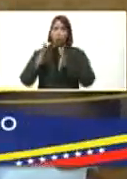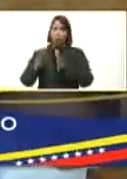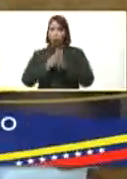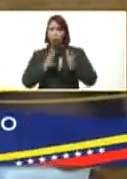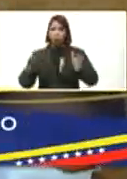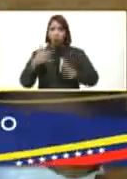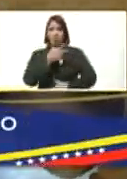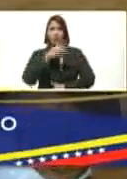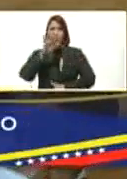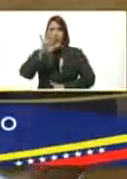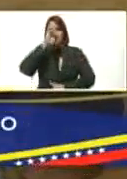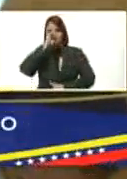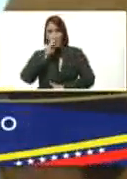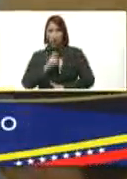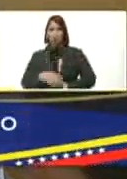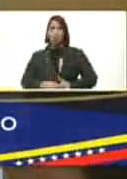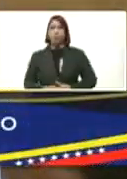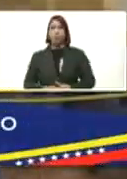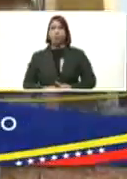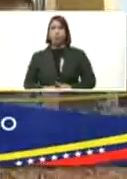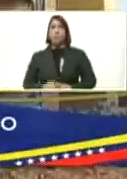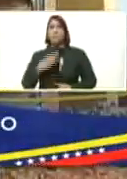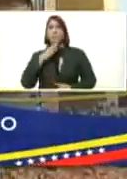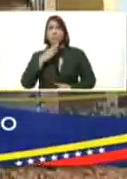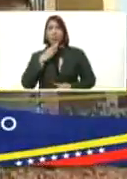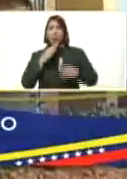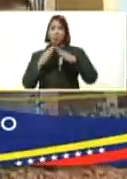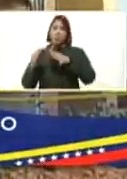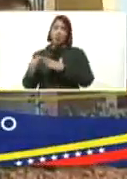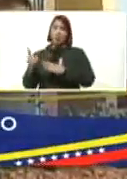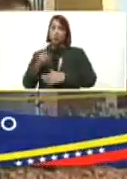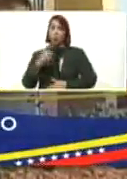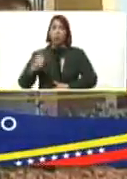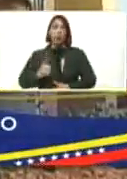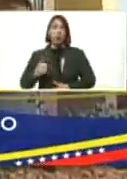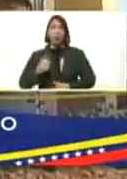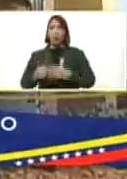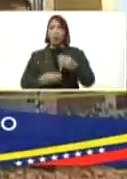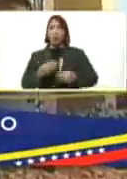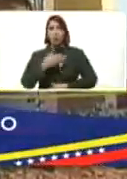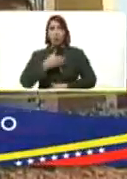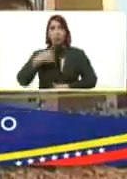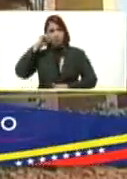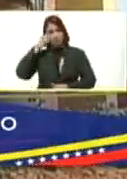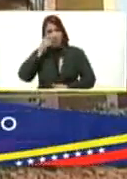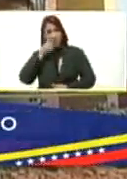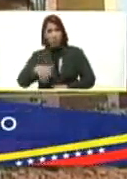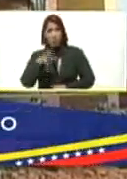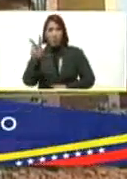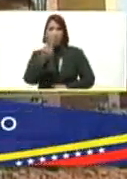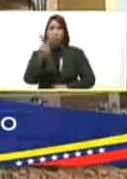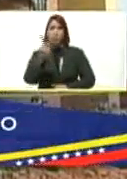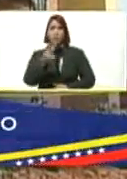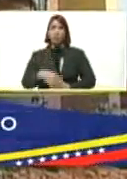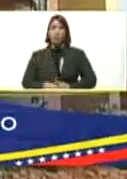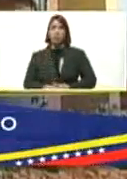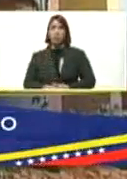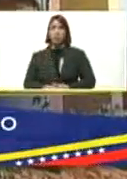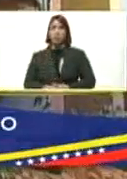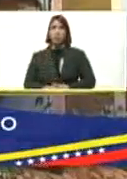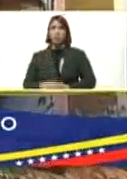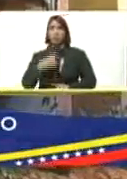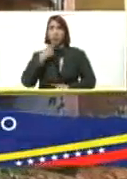35 años a través de Banabi. Es algo que no cualquiera lo hace. Así que quiero recordarle al pueblo de Venezuela y quiero decirles